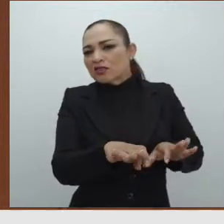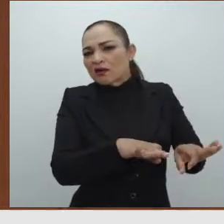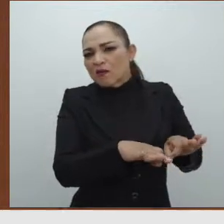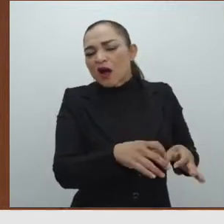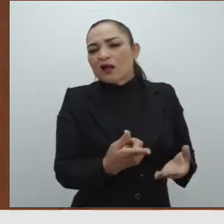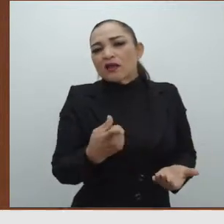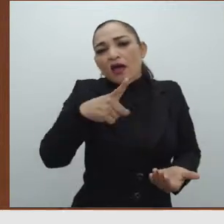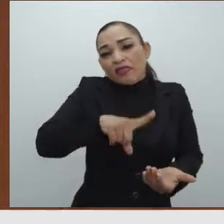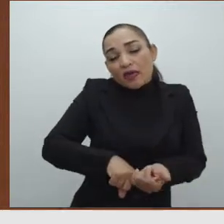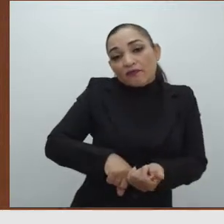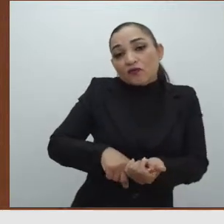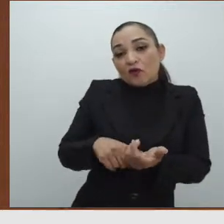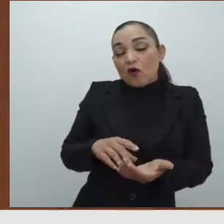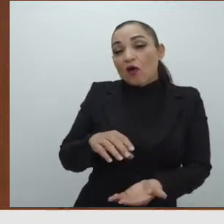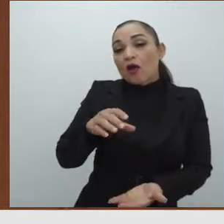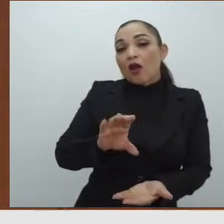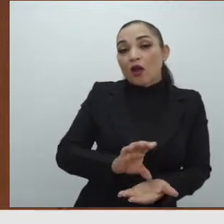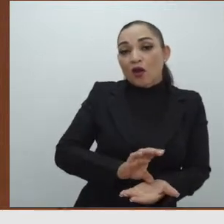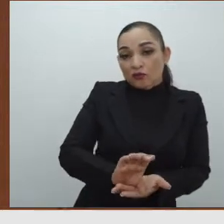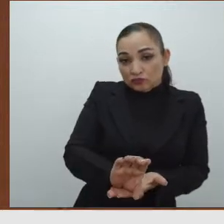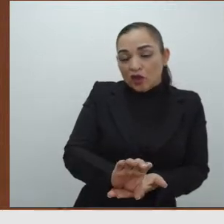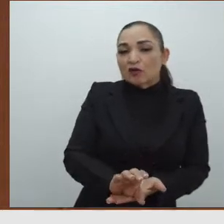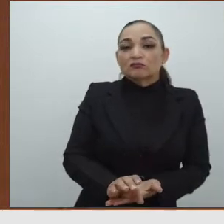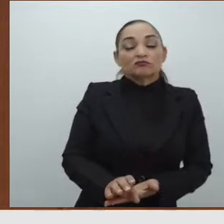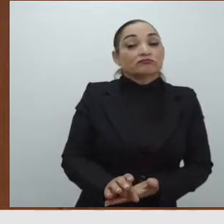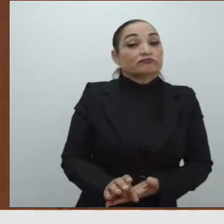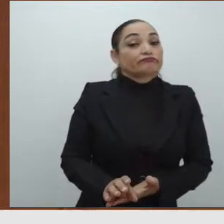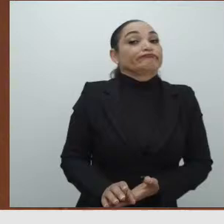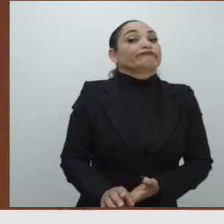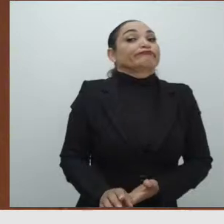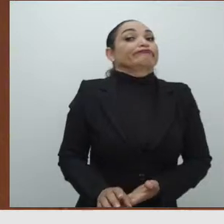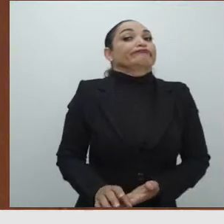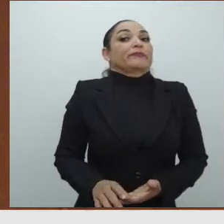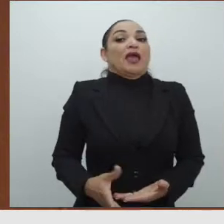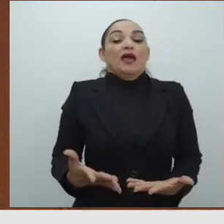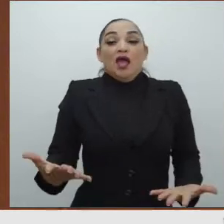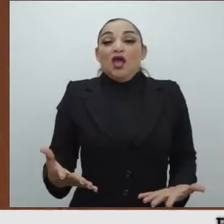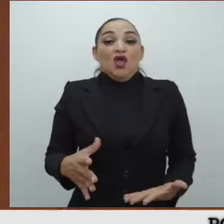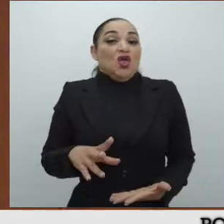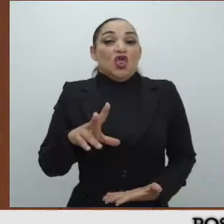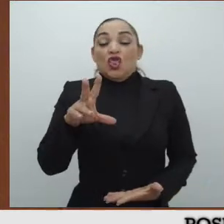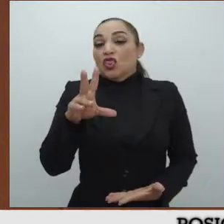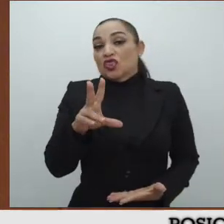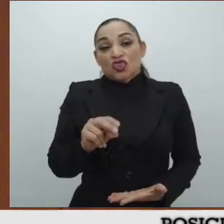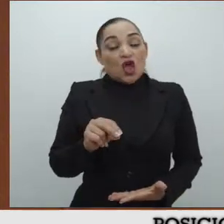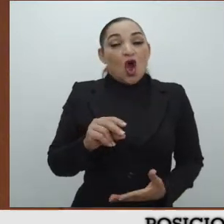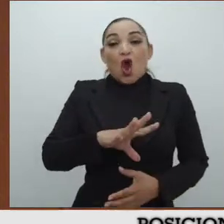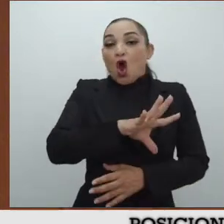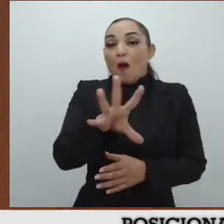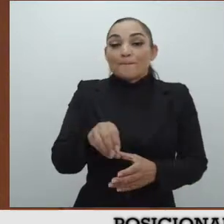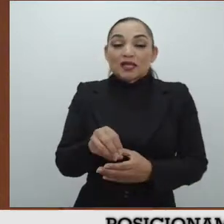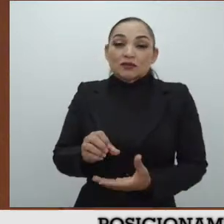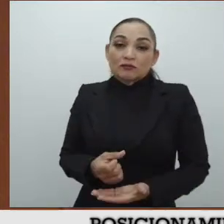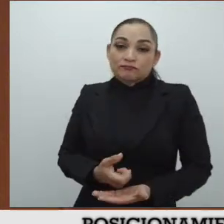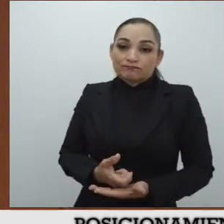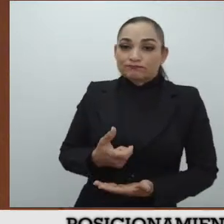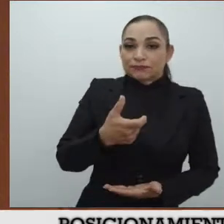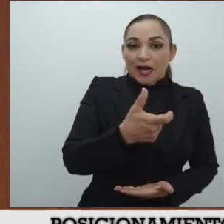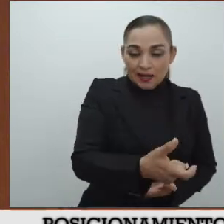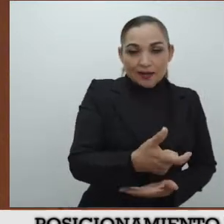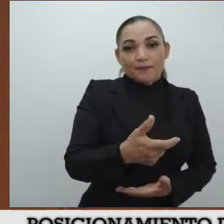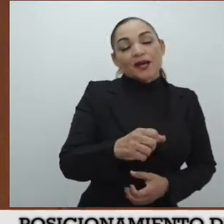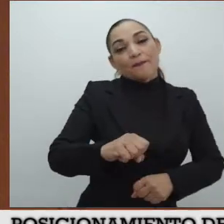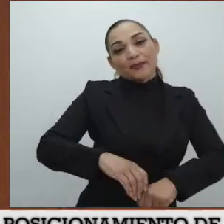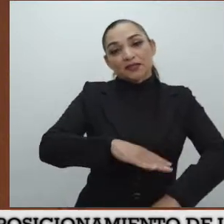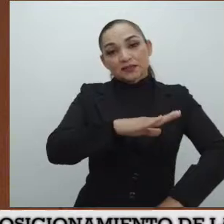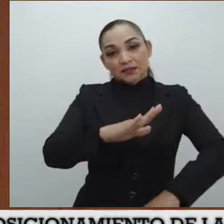esos recursos que no llegan completos a las escuelas porque los administran pues los que están a cargo del